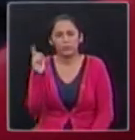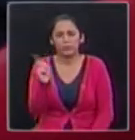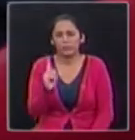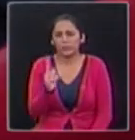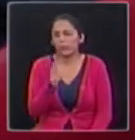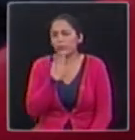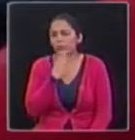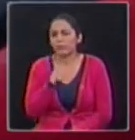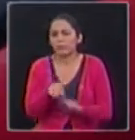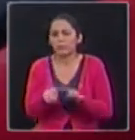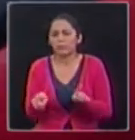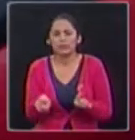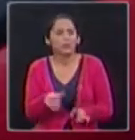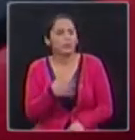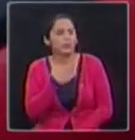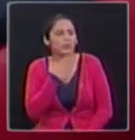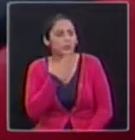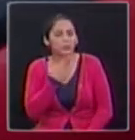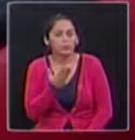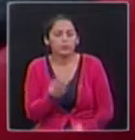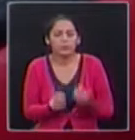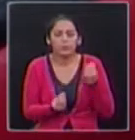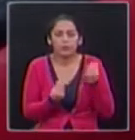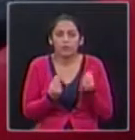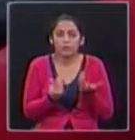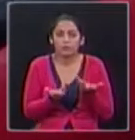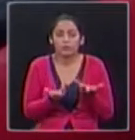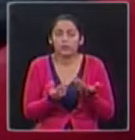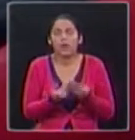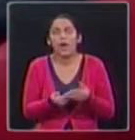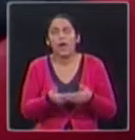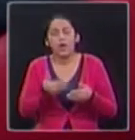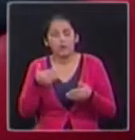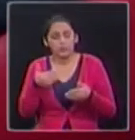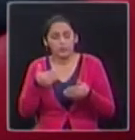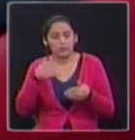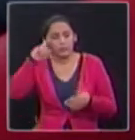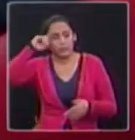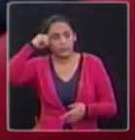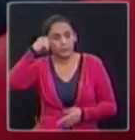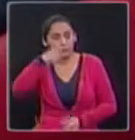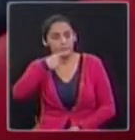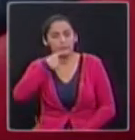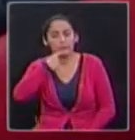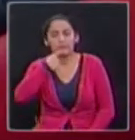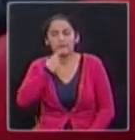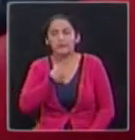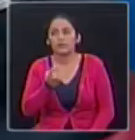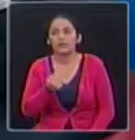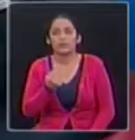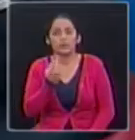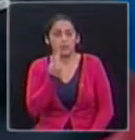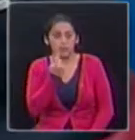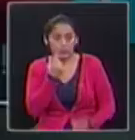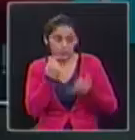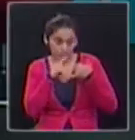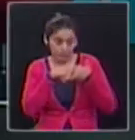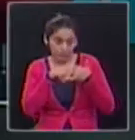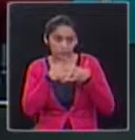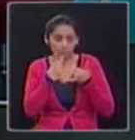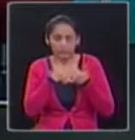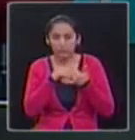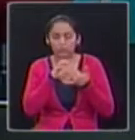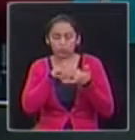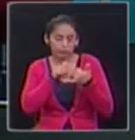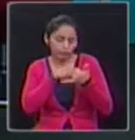banca formal. ¿Pero y qué respaldo tendría la banca privada? Porque ustedes en su momento hablaron del dinero electrónico. Y delegar el